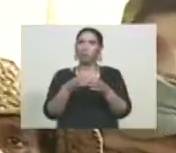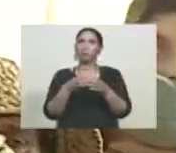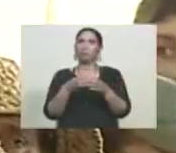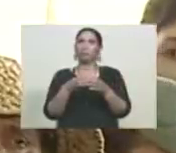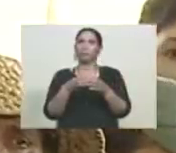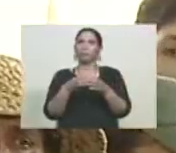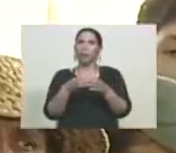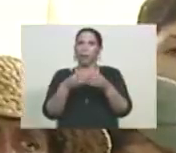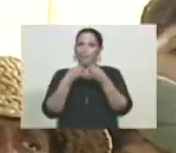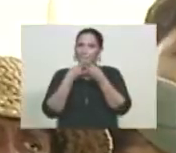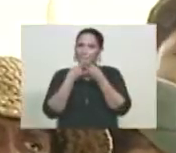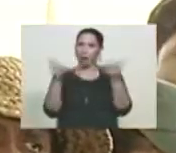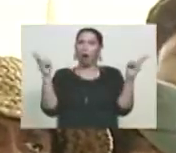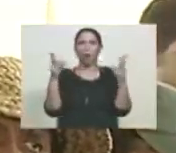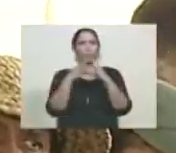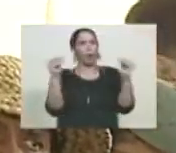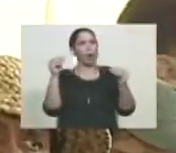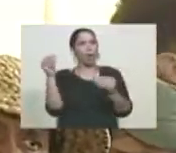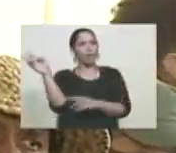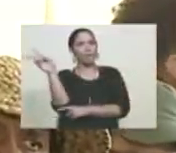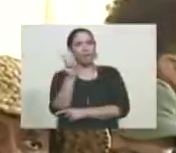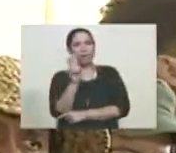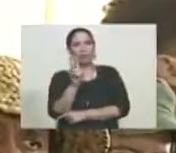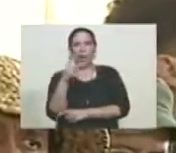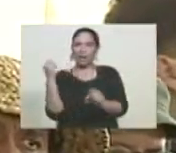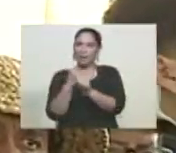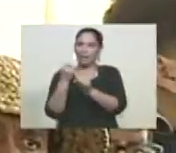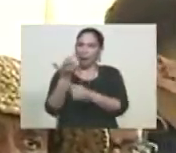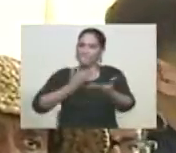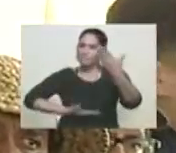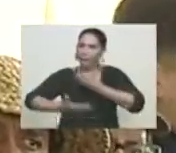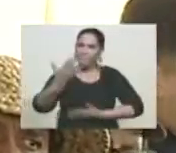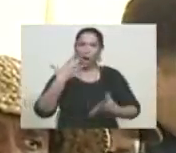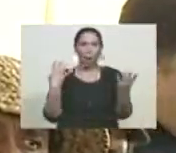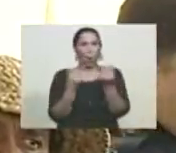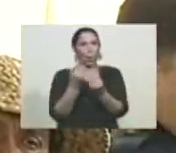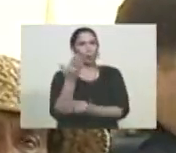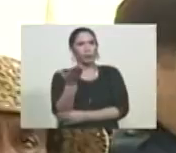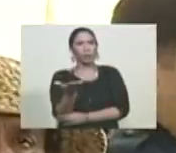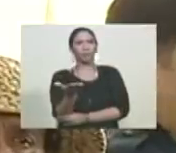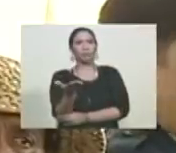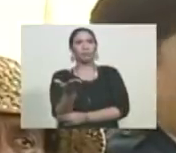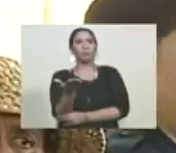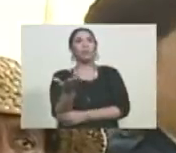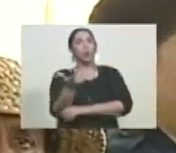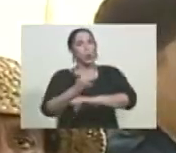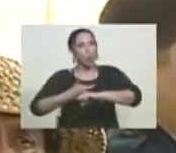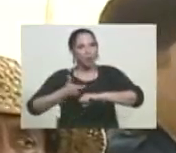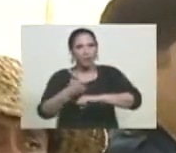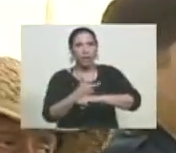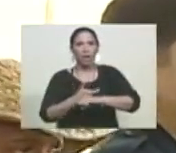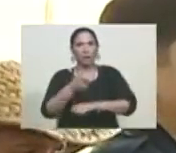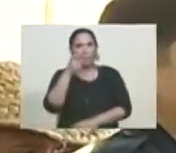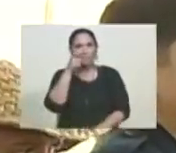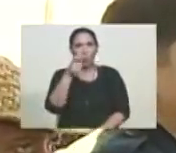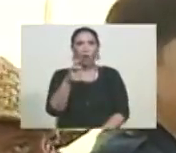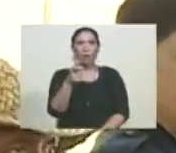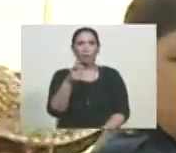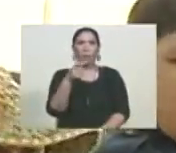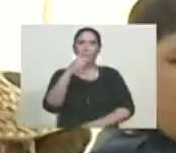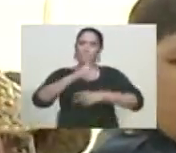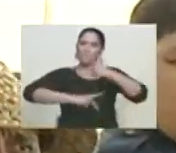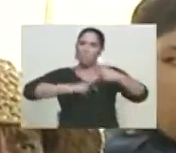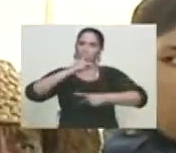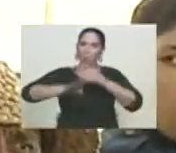en todo Venezuela para trabajar con usted y la mano de su gobierno y del pueblo para